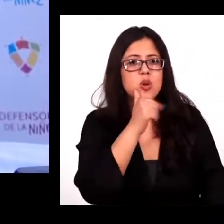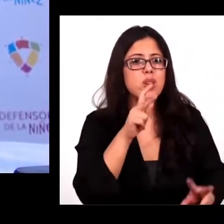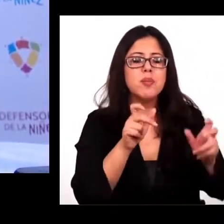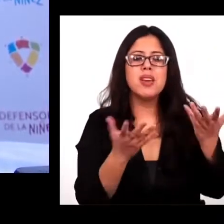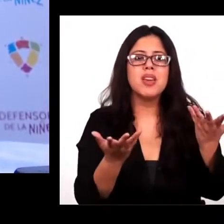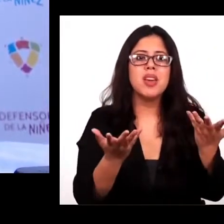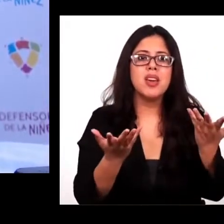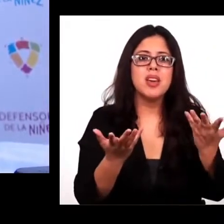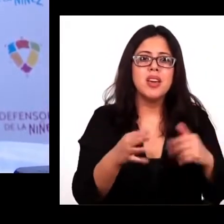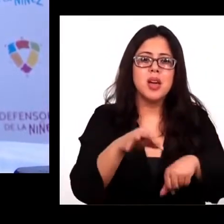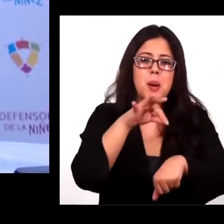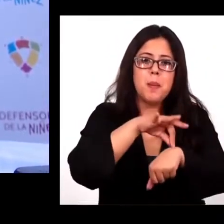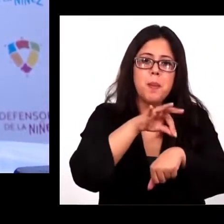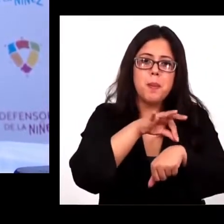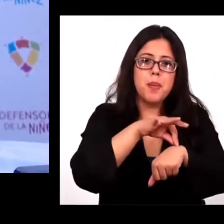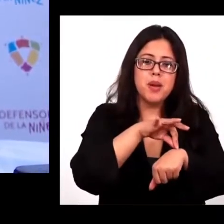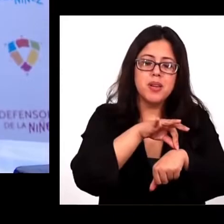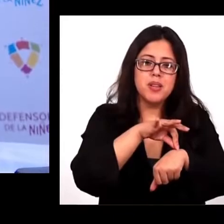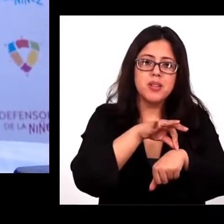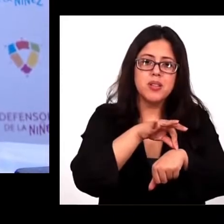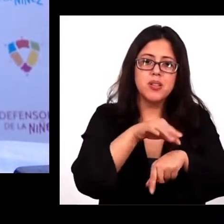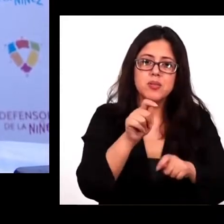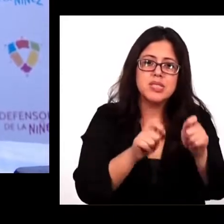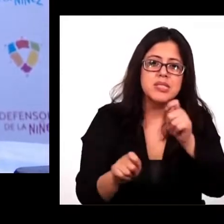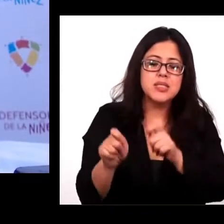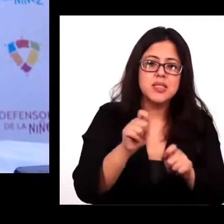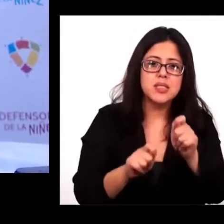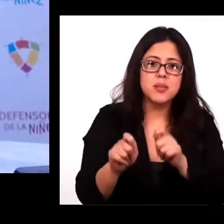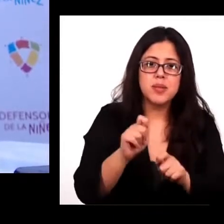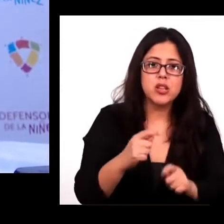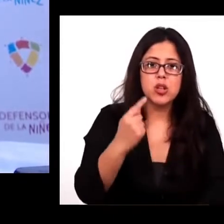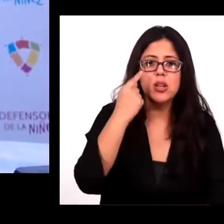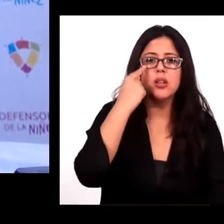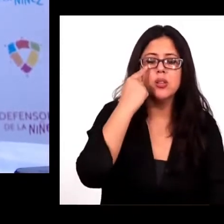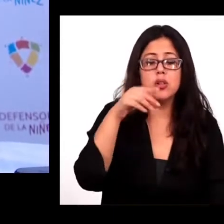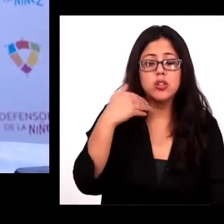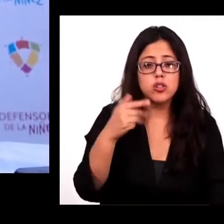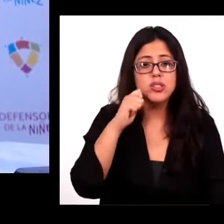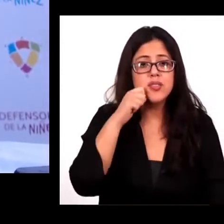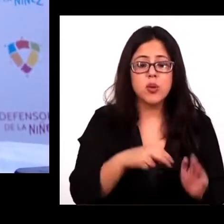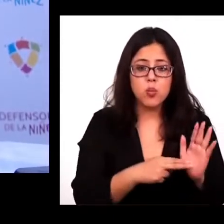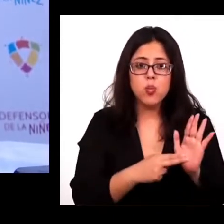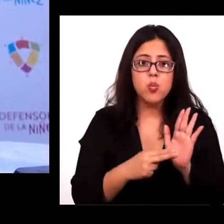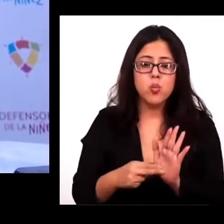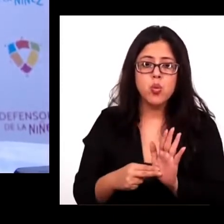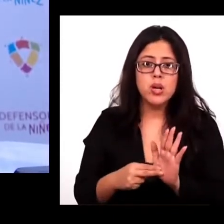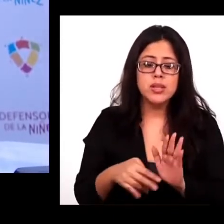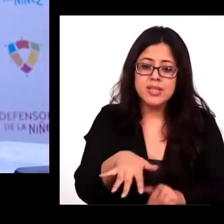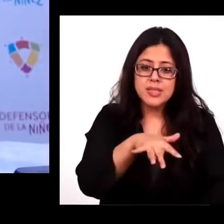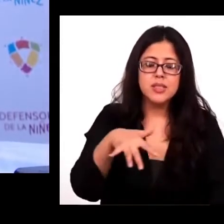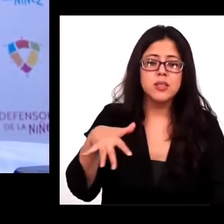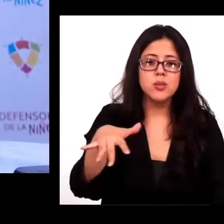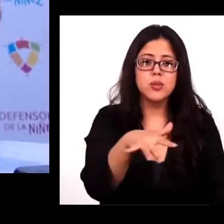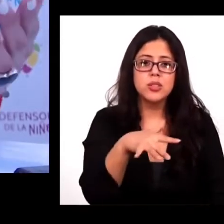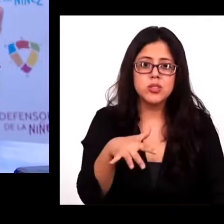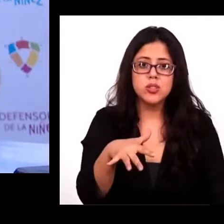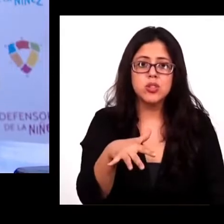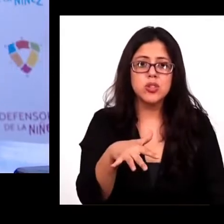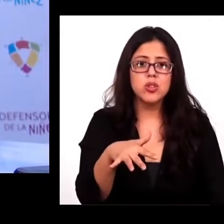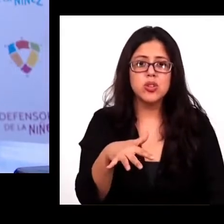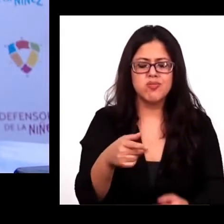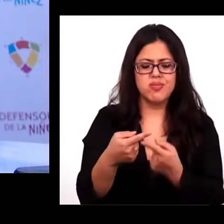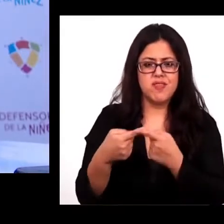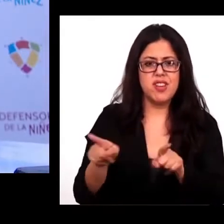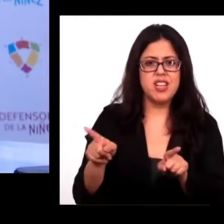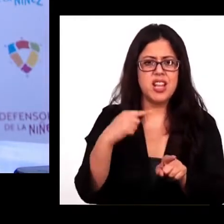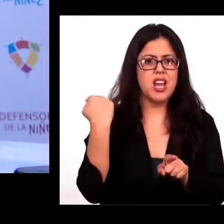de índole ya propiamente ocular. Y por lo tanto eso revela que la situación se condice con lo que nosotros